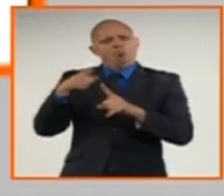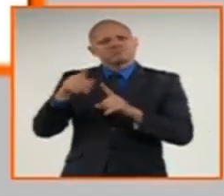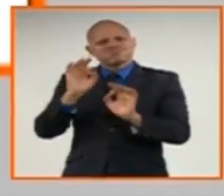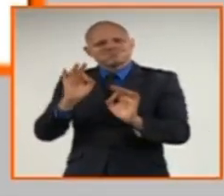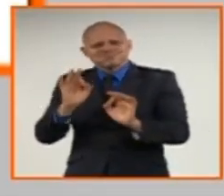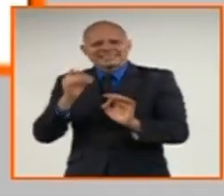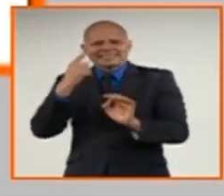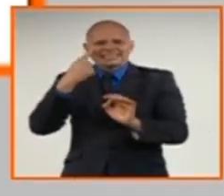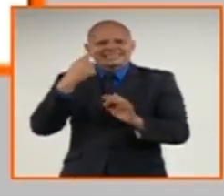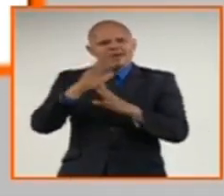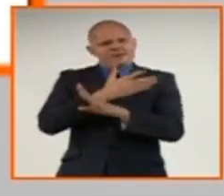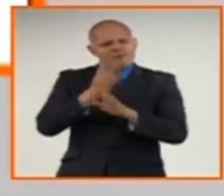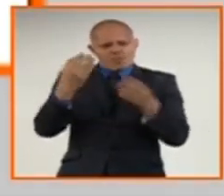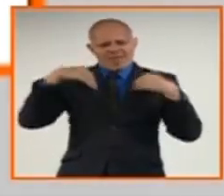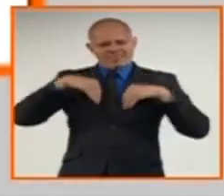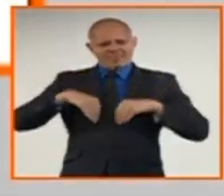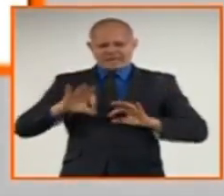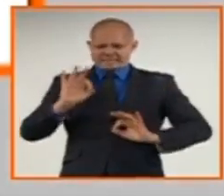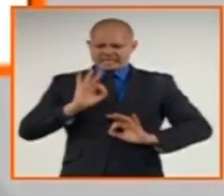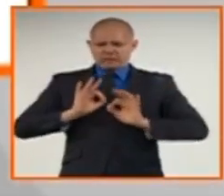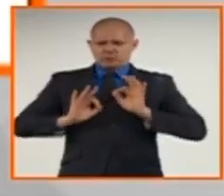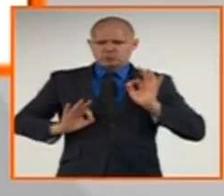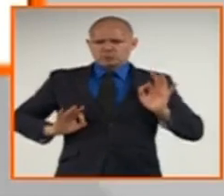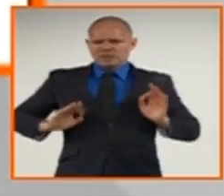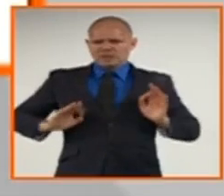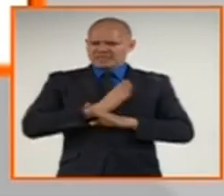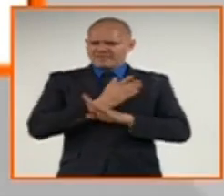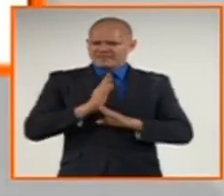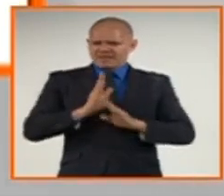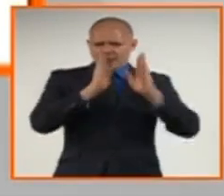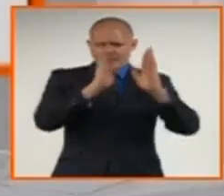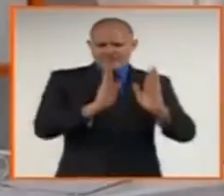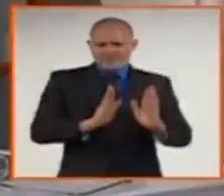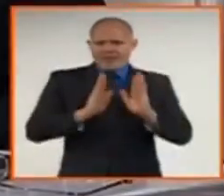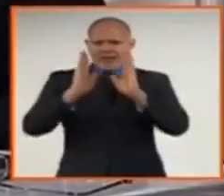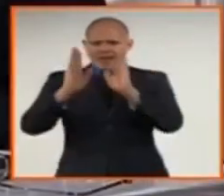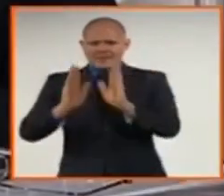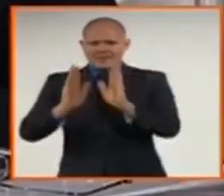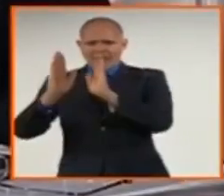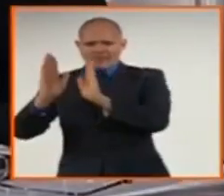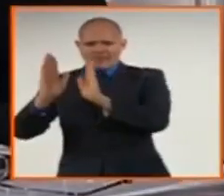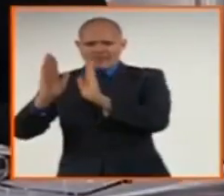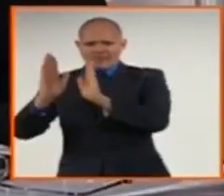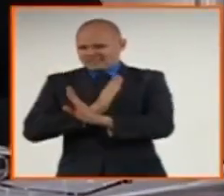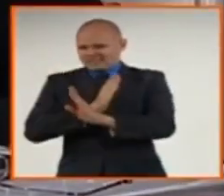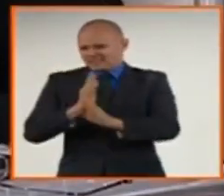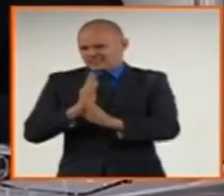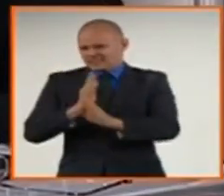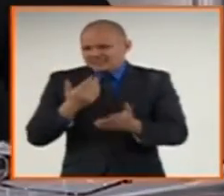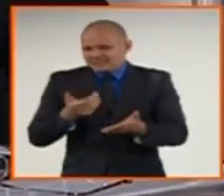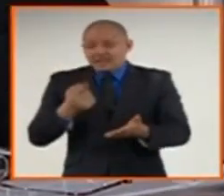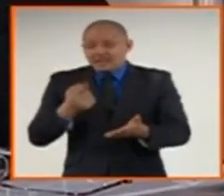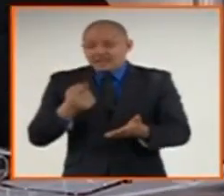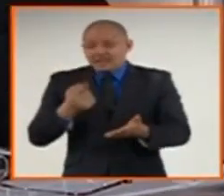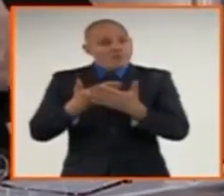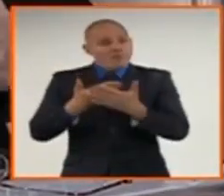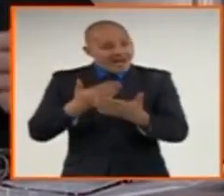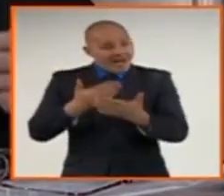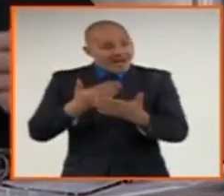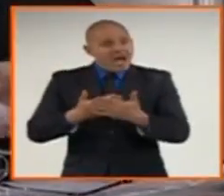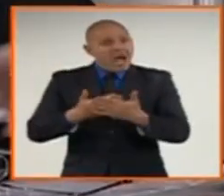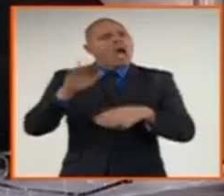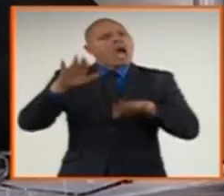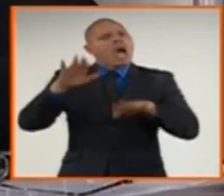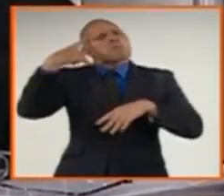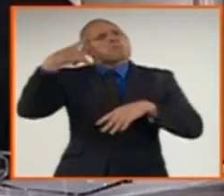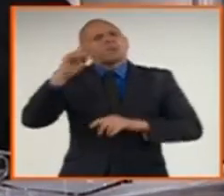menores, son iguales. Esto quiere decir que incluso a medida que nos movemos a etapas inferiores de edades, la respuesta sigue siendo